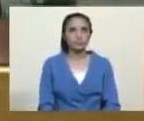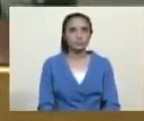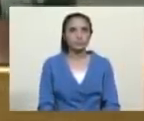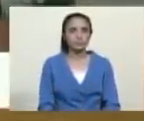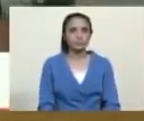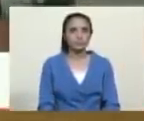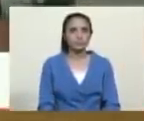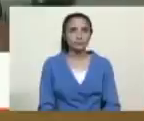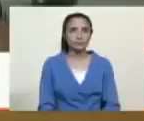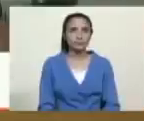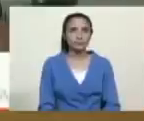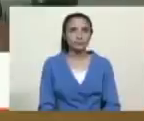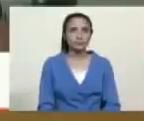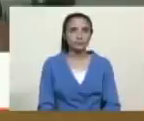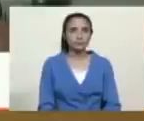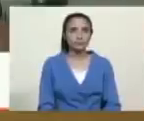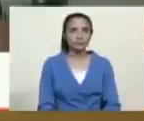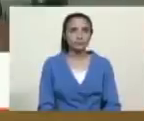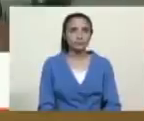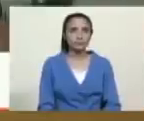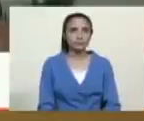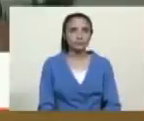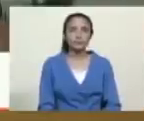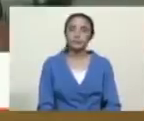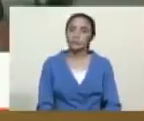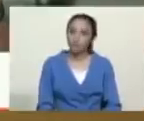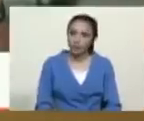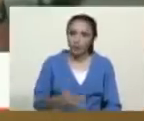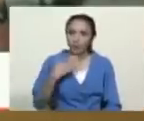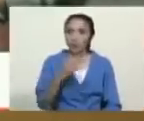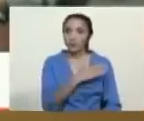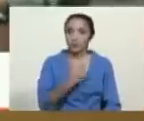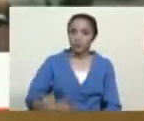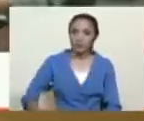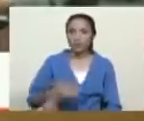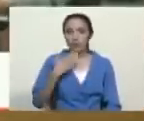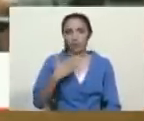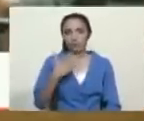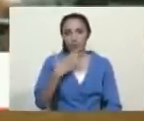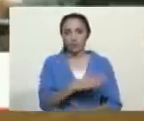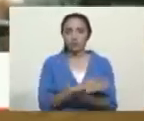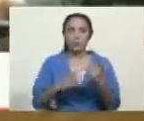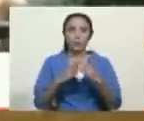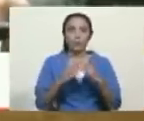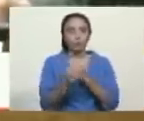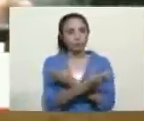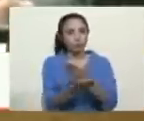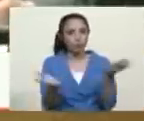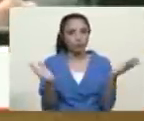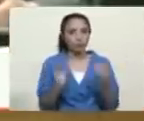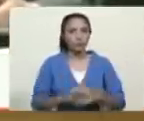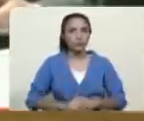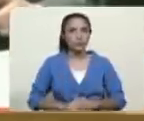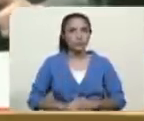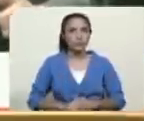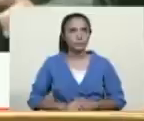Señor presidente, quisiera agradecer a la secretaria adjunta de Carlos su presentación